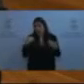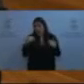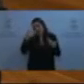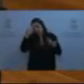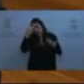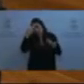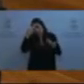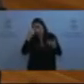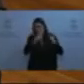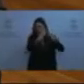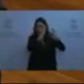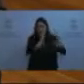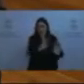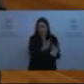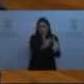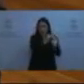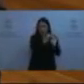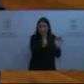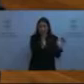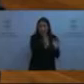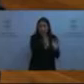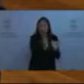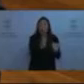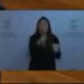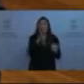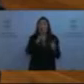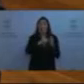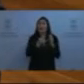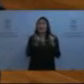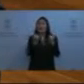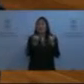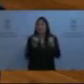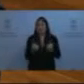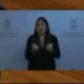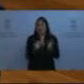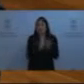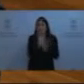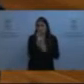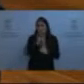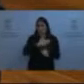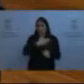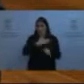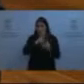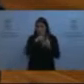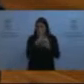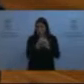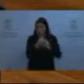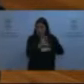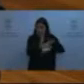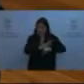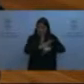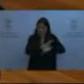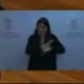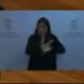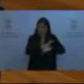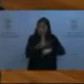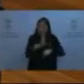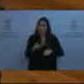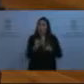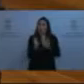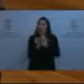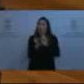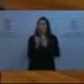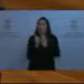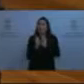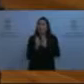De este inmueble, dado que los técnicos de Servicio de Patrimonio Cultural de nuestra Consejería mantienen contactos